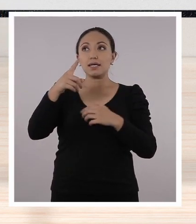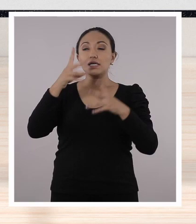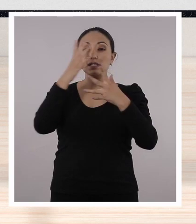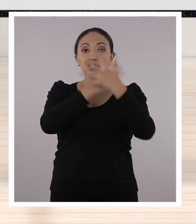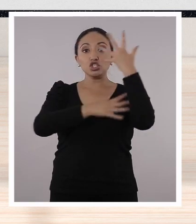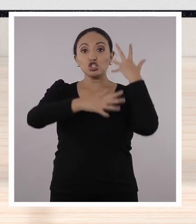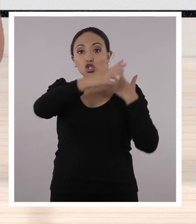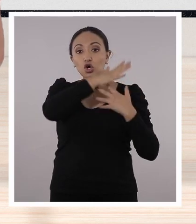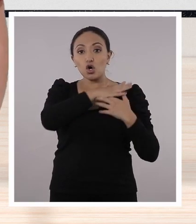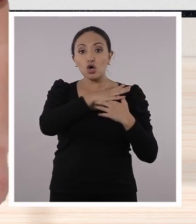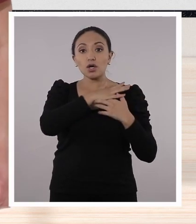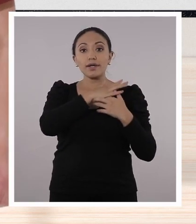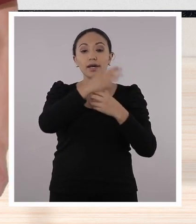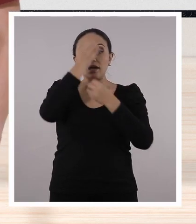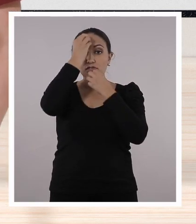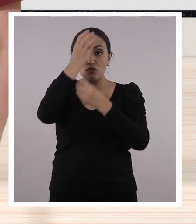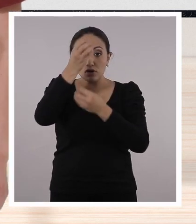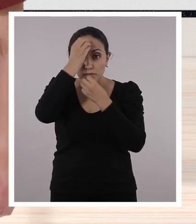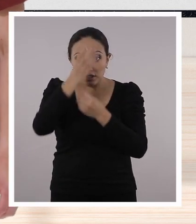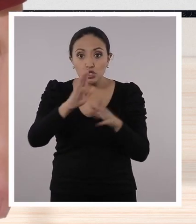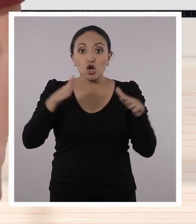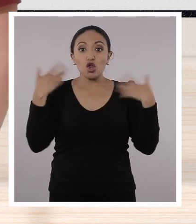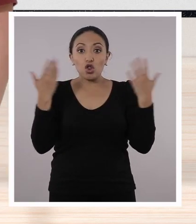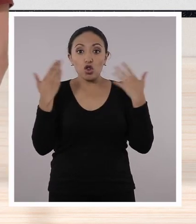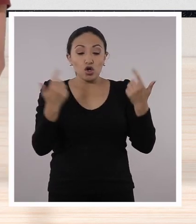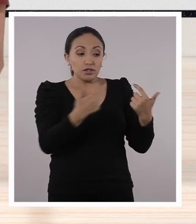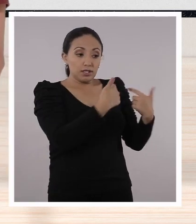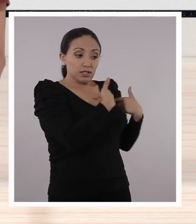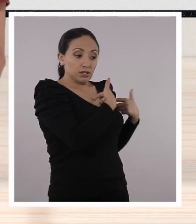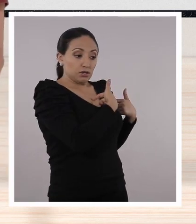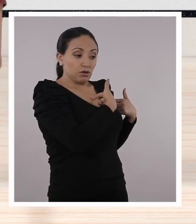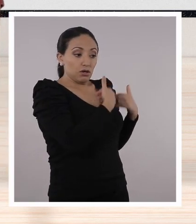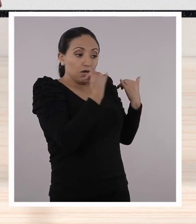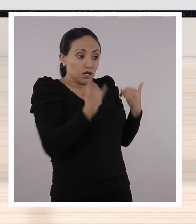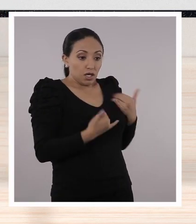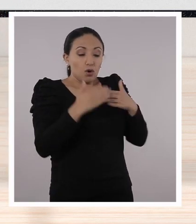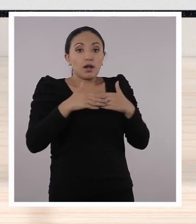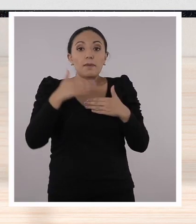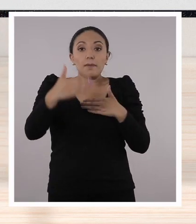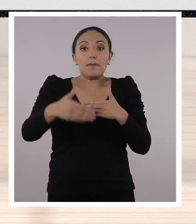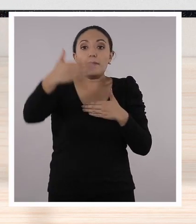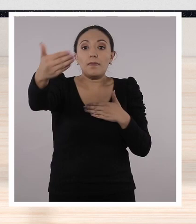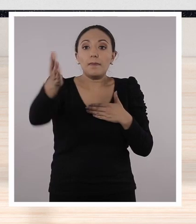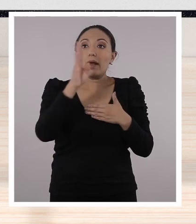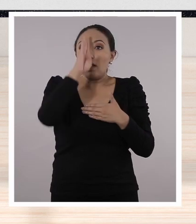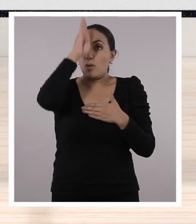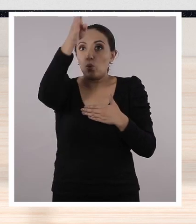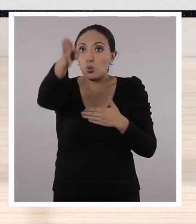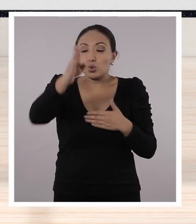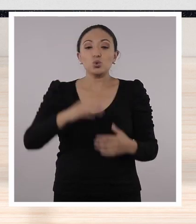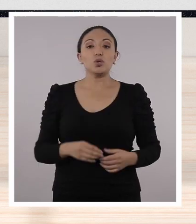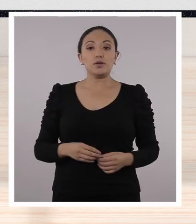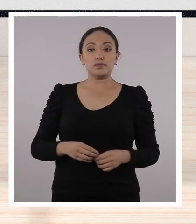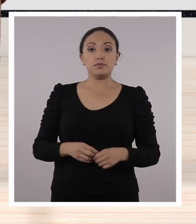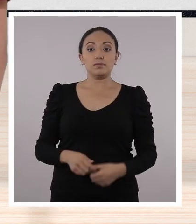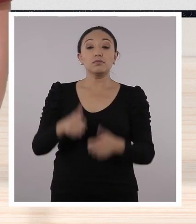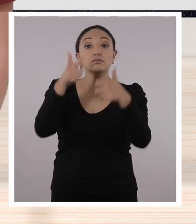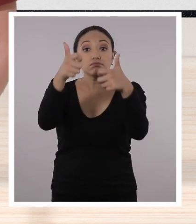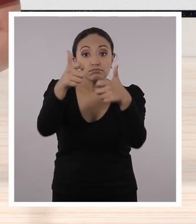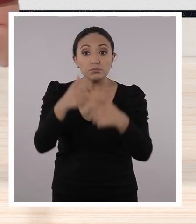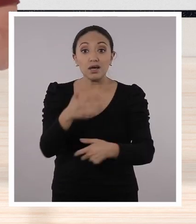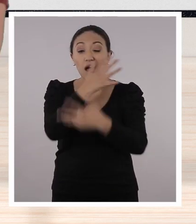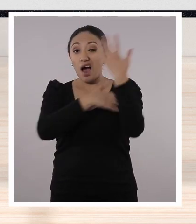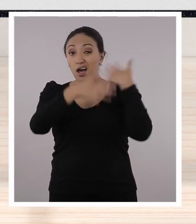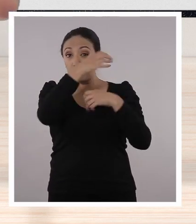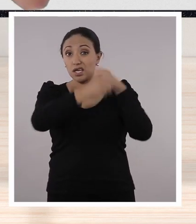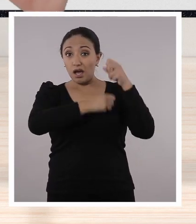que la historia nos cuenta de dónde venimos y nos sienta las bases para saber a dónde vamos. Exacto, muy